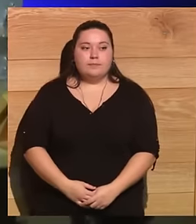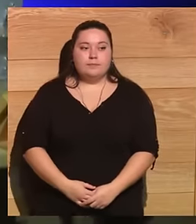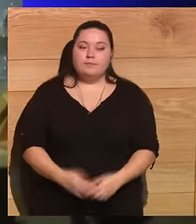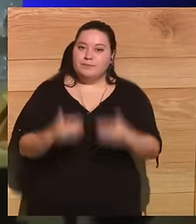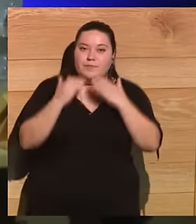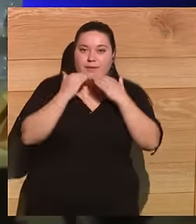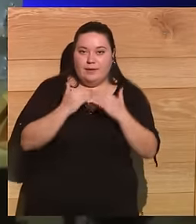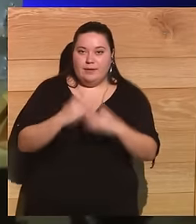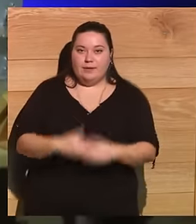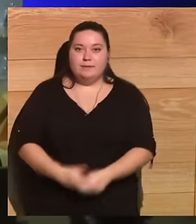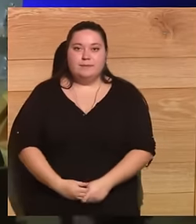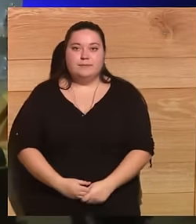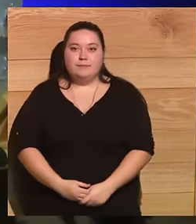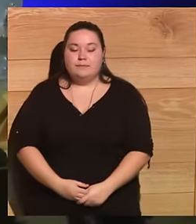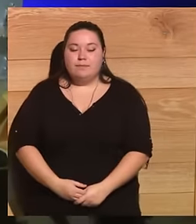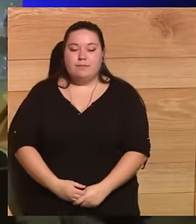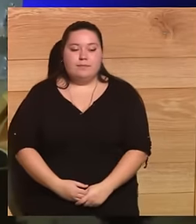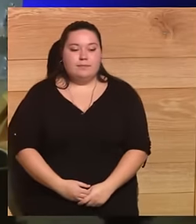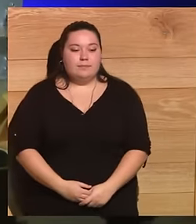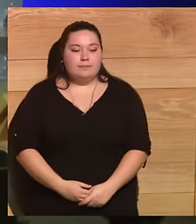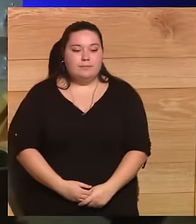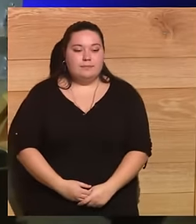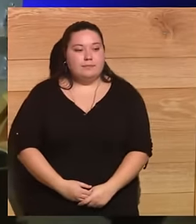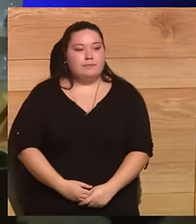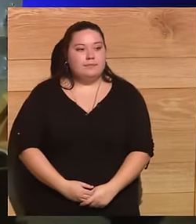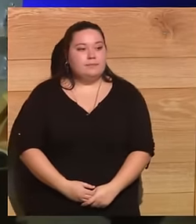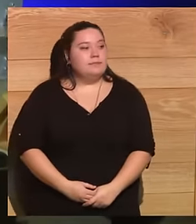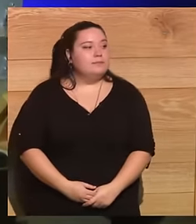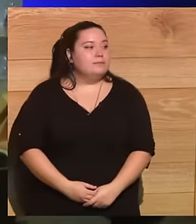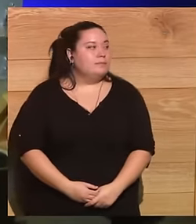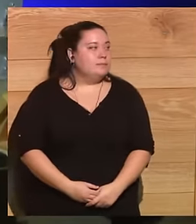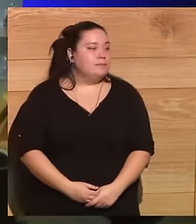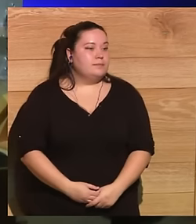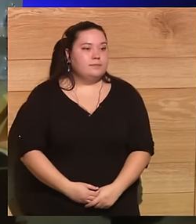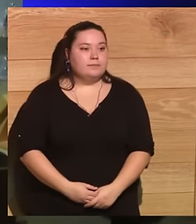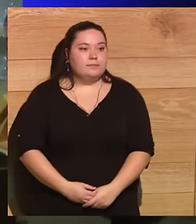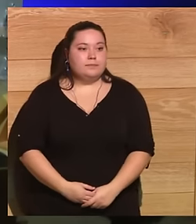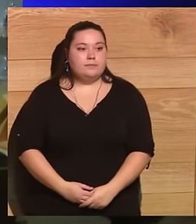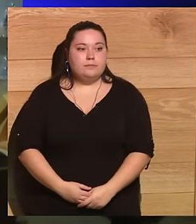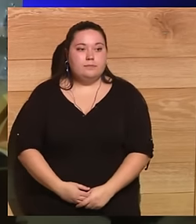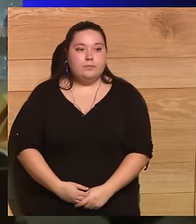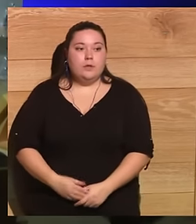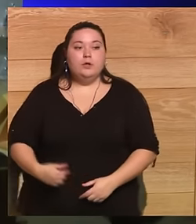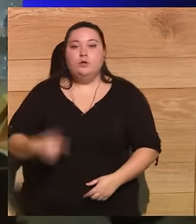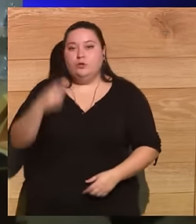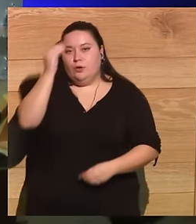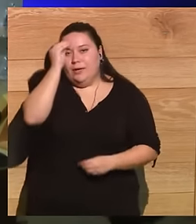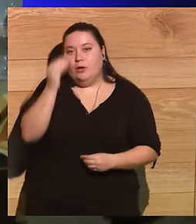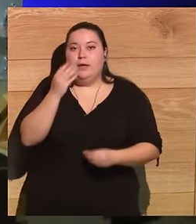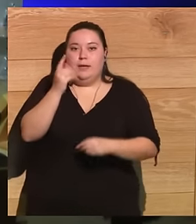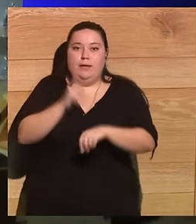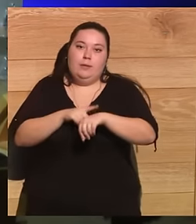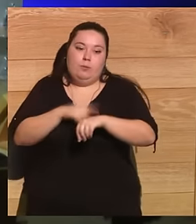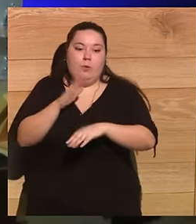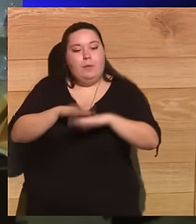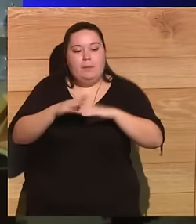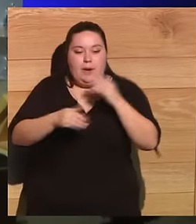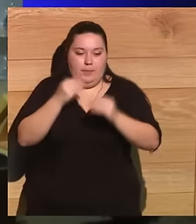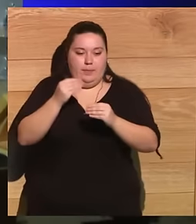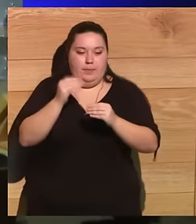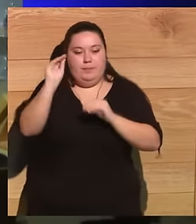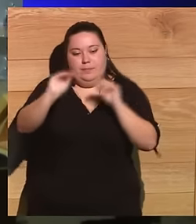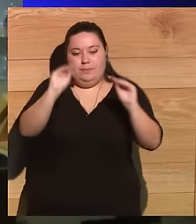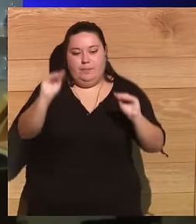Thank you very much. Muchas gracias. So I think we have time for questions, right? Bueno, creo que tenemos tiempo